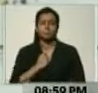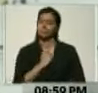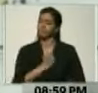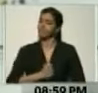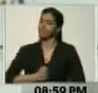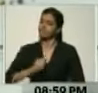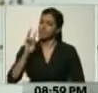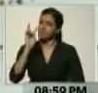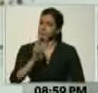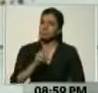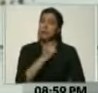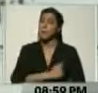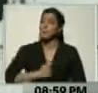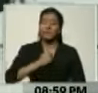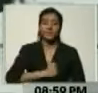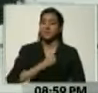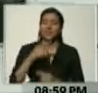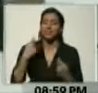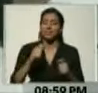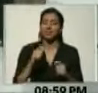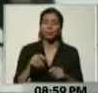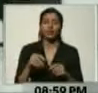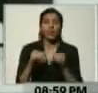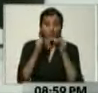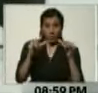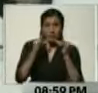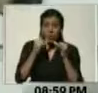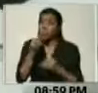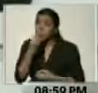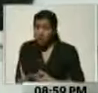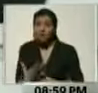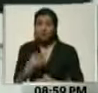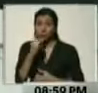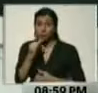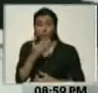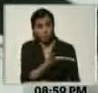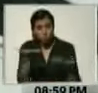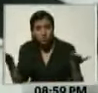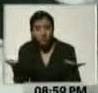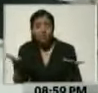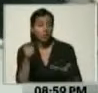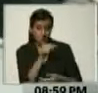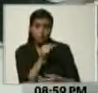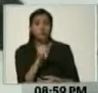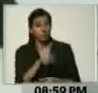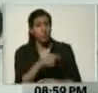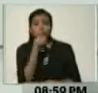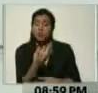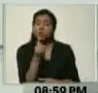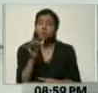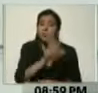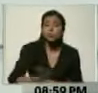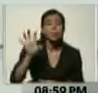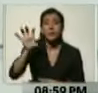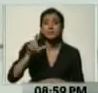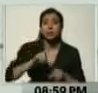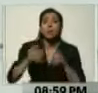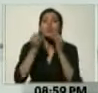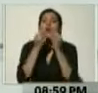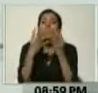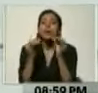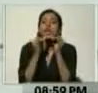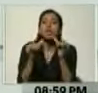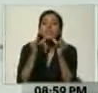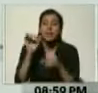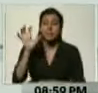lamentablemente tratan estas buenas noticias, que son buenas noticias para todos, para ellos también, sin embargo, tratan